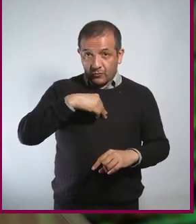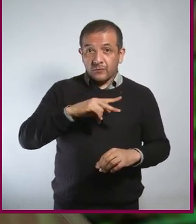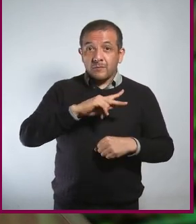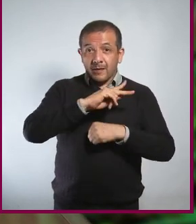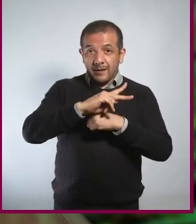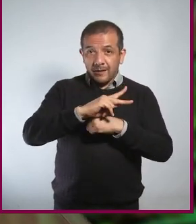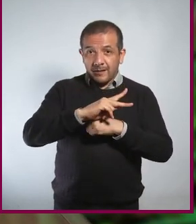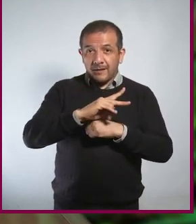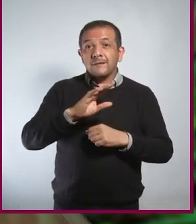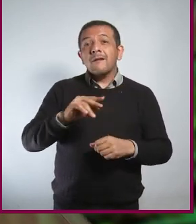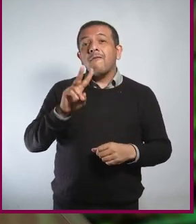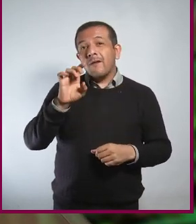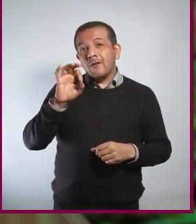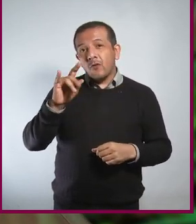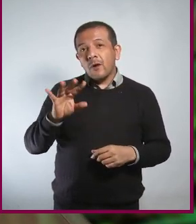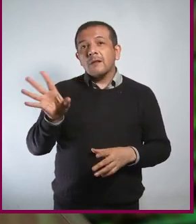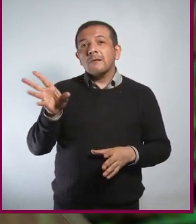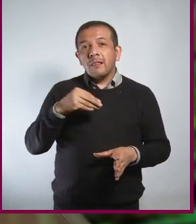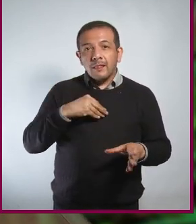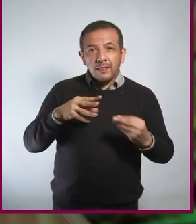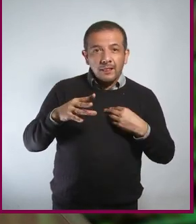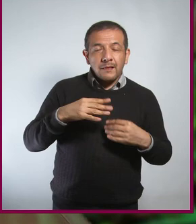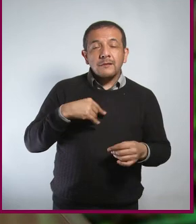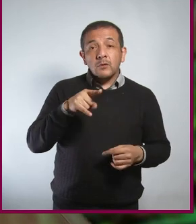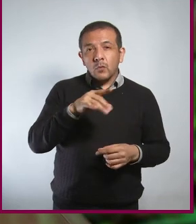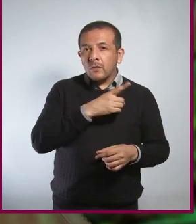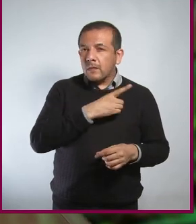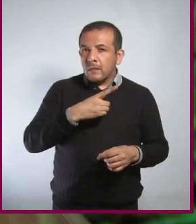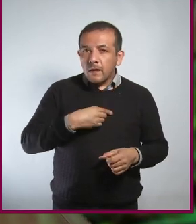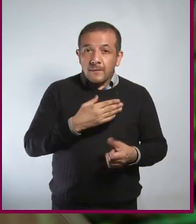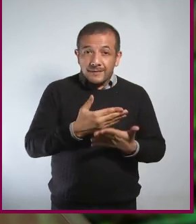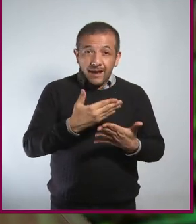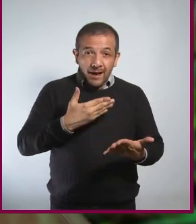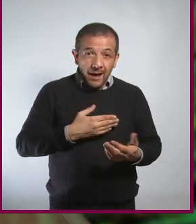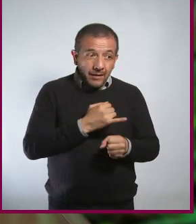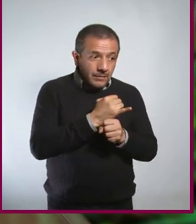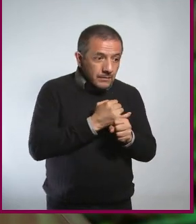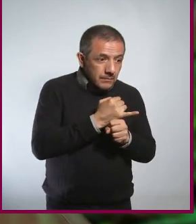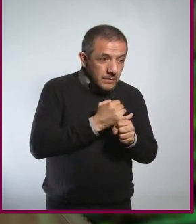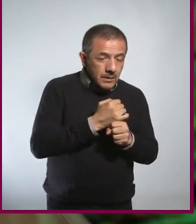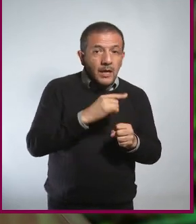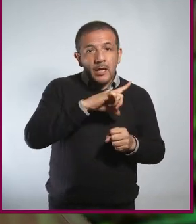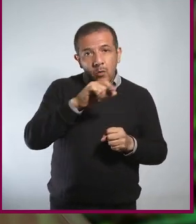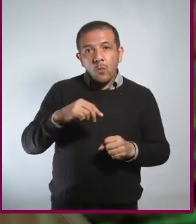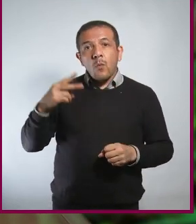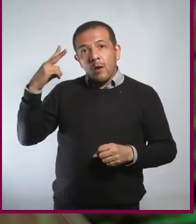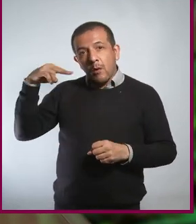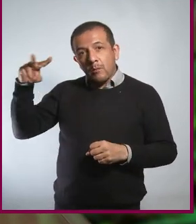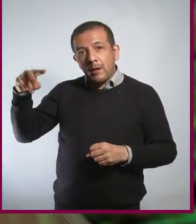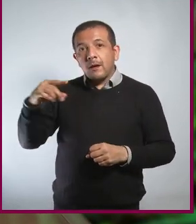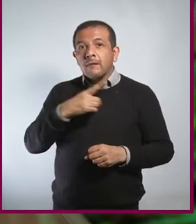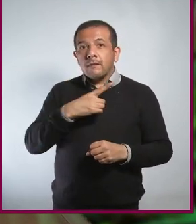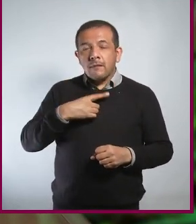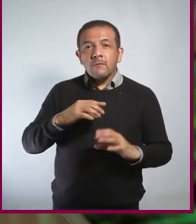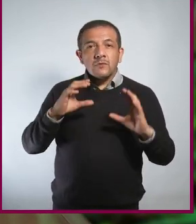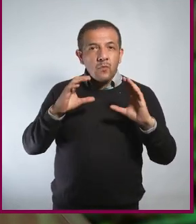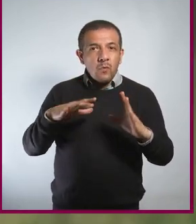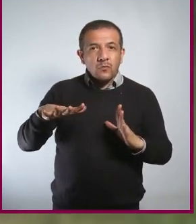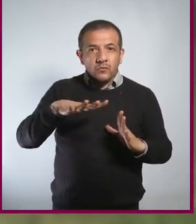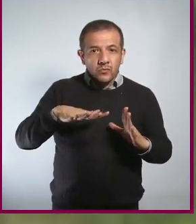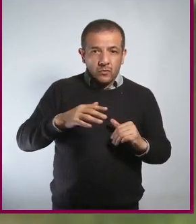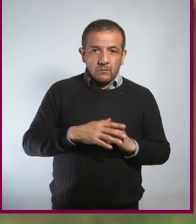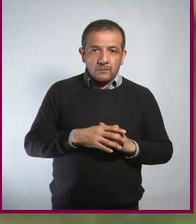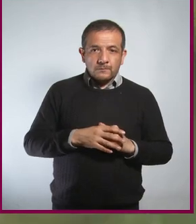algunas infecciones por vectores. Si viajas, investiga con anticipación si hay enfermedades de las que debas cuidarte en el sitio en el que